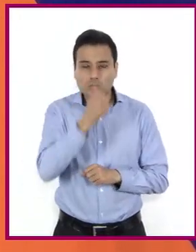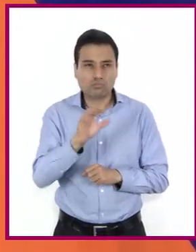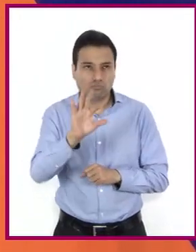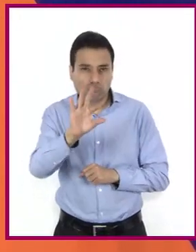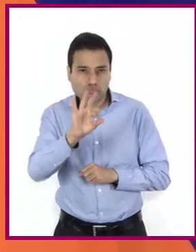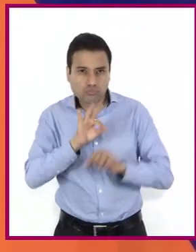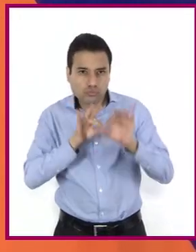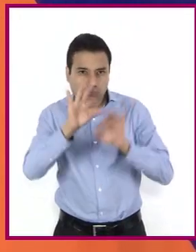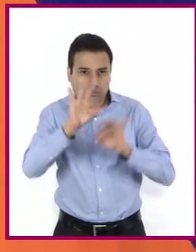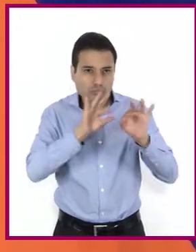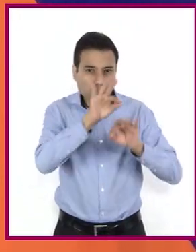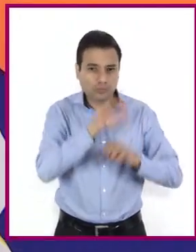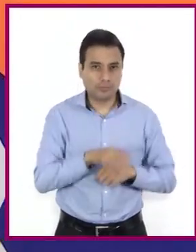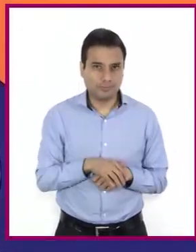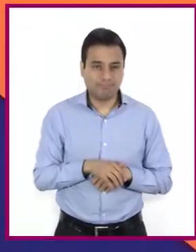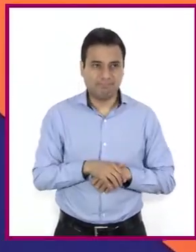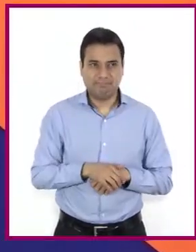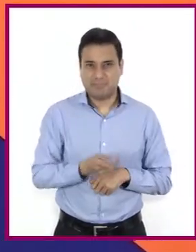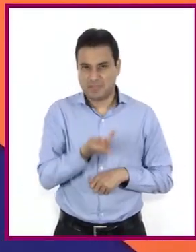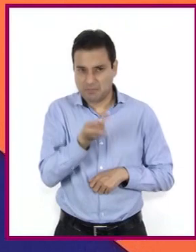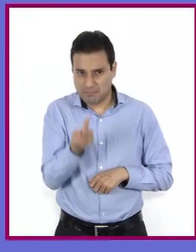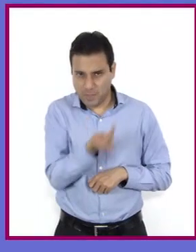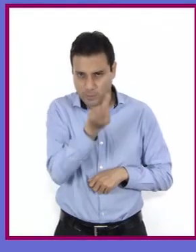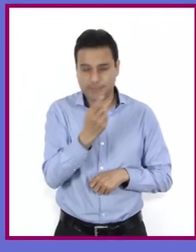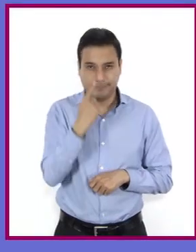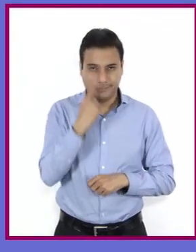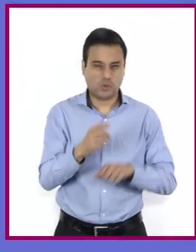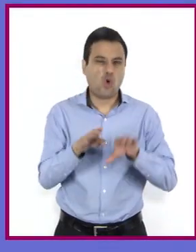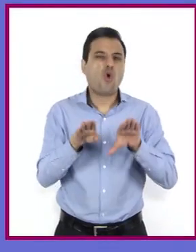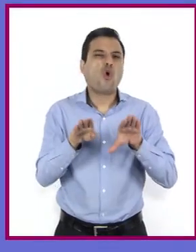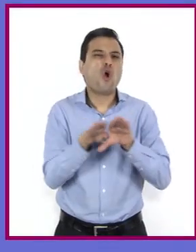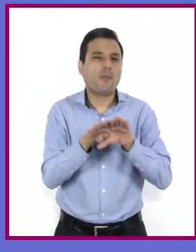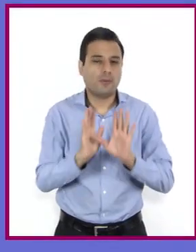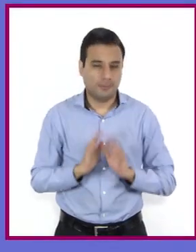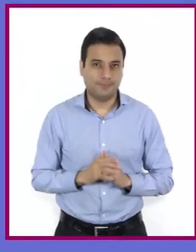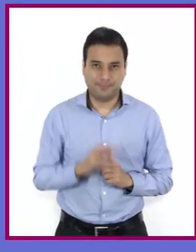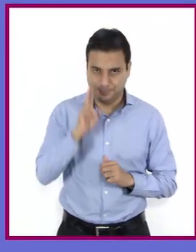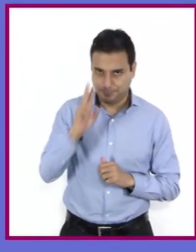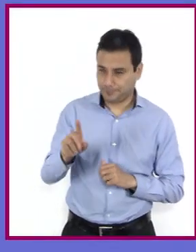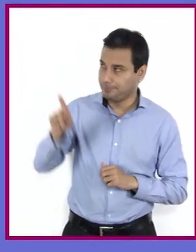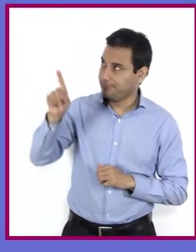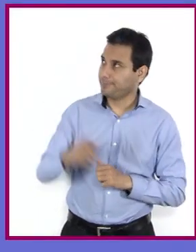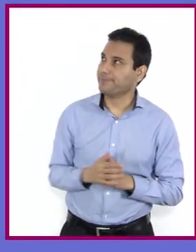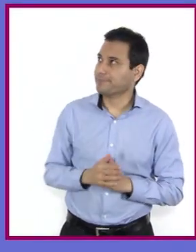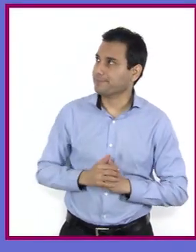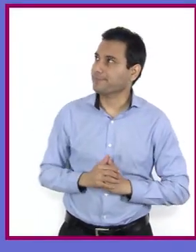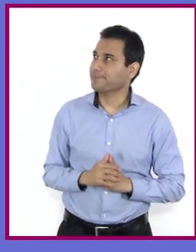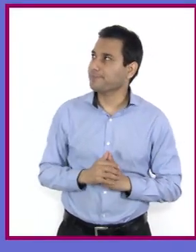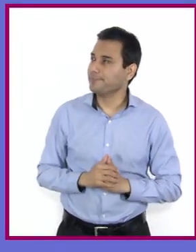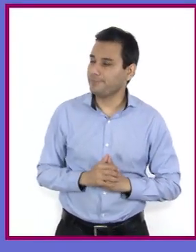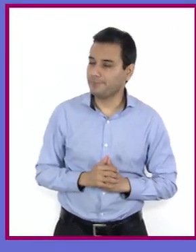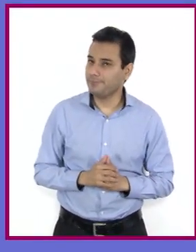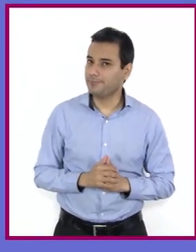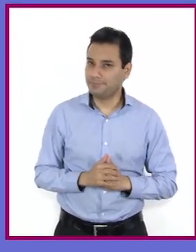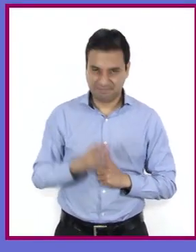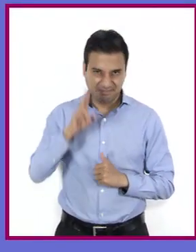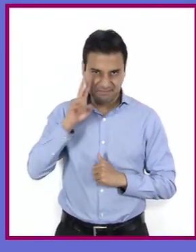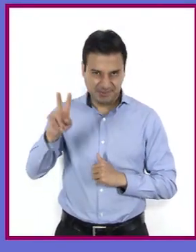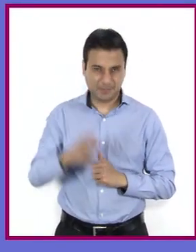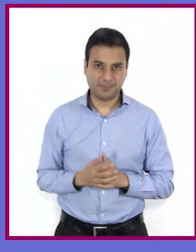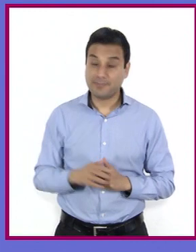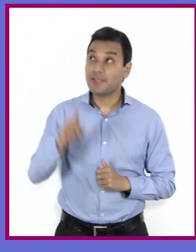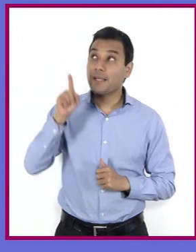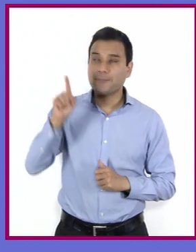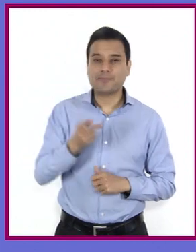respondan una serie de preguntas. Veamos cómo. Observen el formato y las preguntas. Como observan, aquí